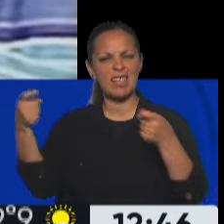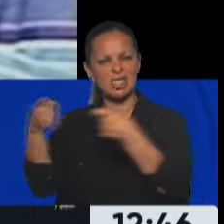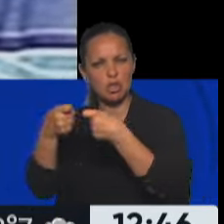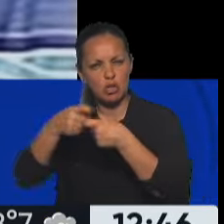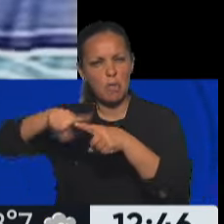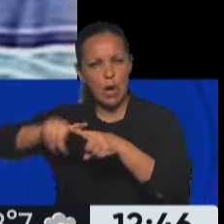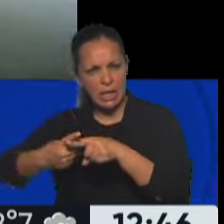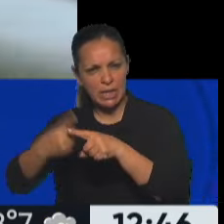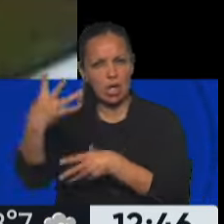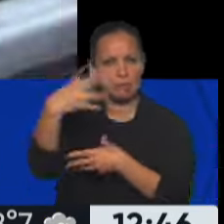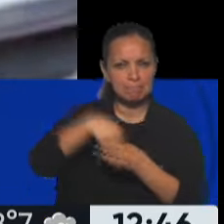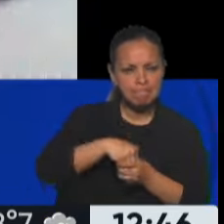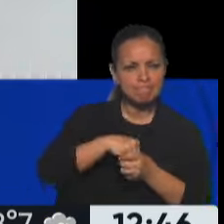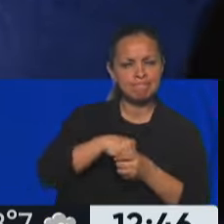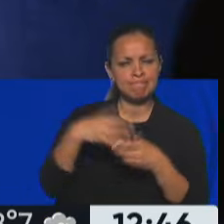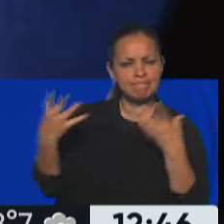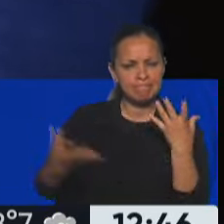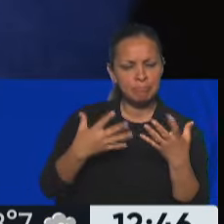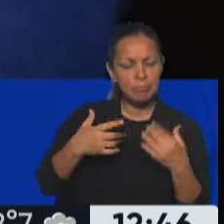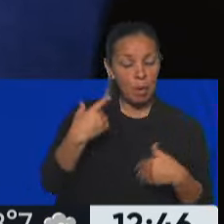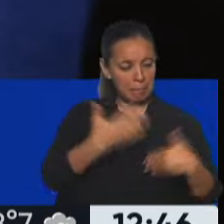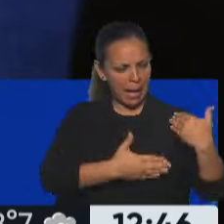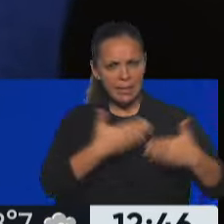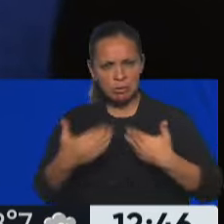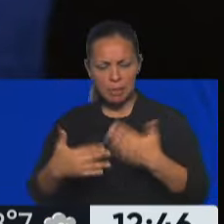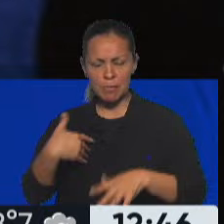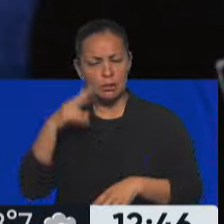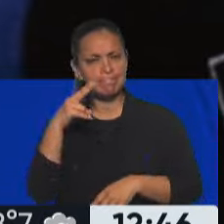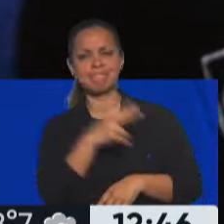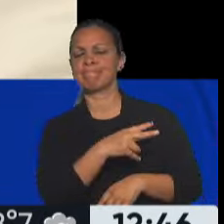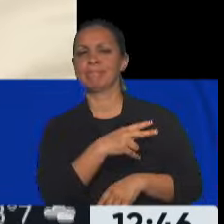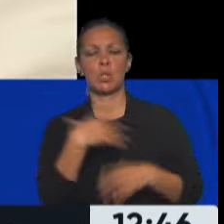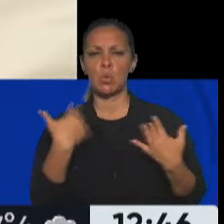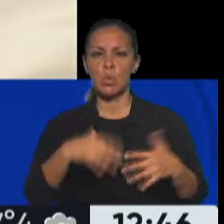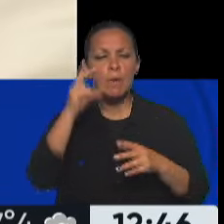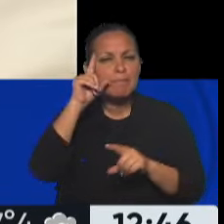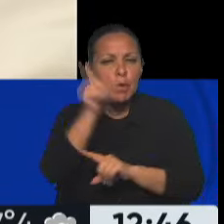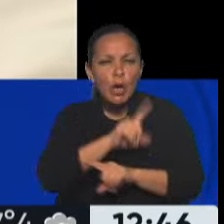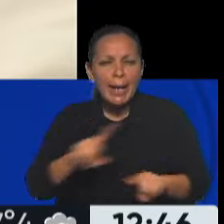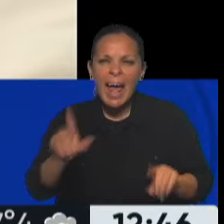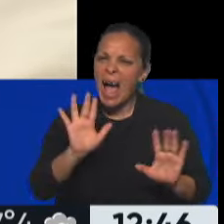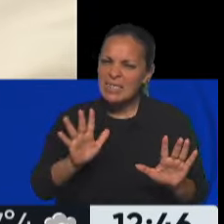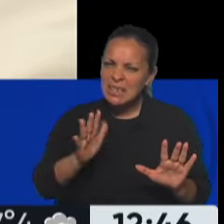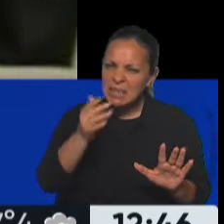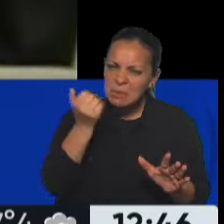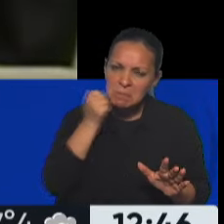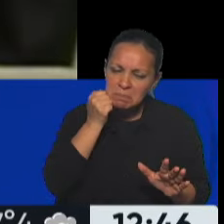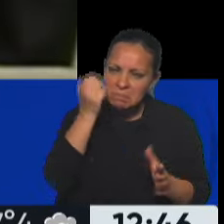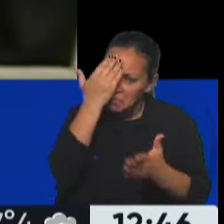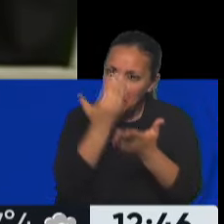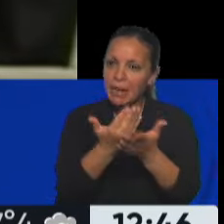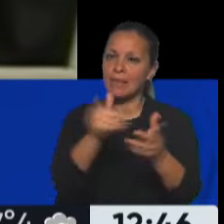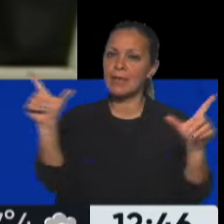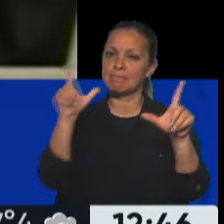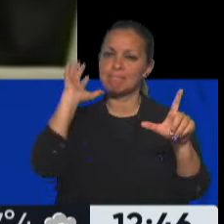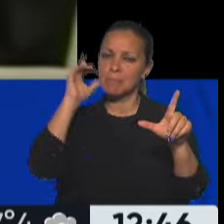época, con cosas que uno las ve con el paso del tiempo y no puede creer que hayan ocurrido descaradamente frente a los medios. La hermana Peloni, la lucha